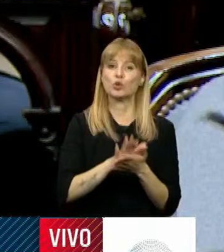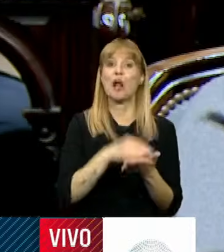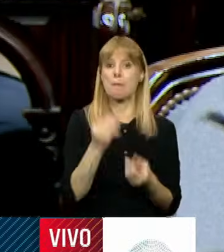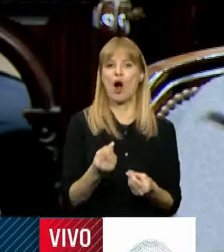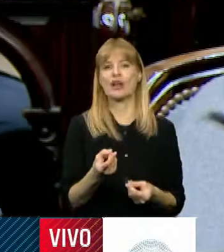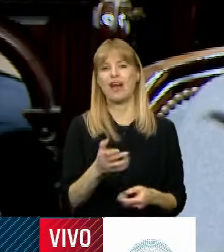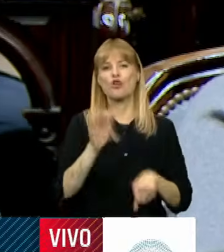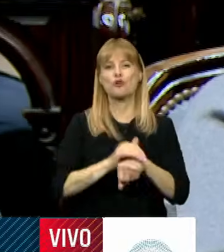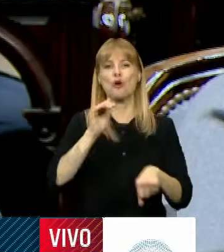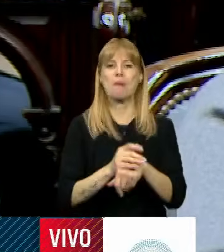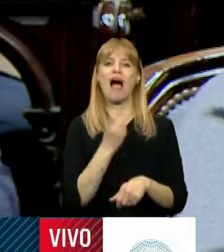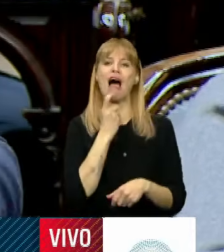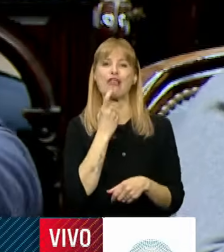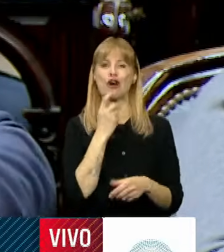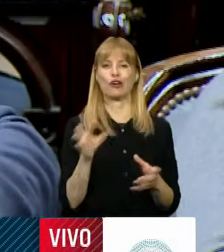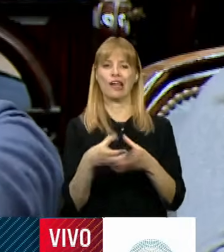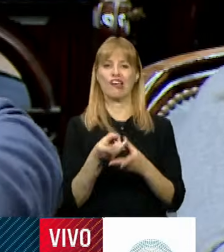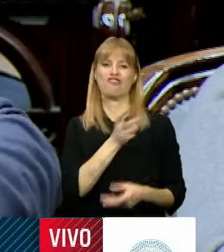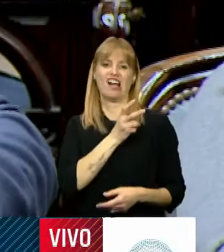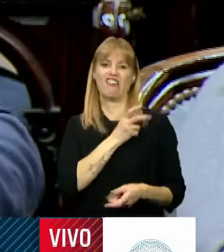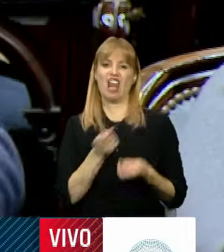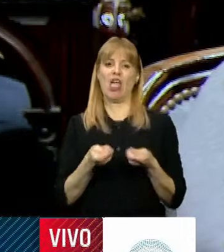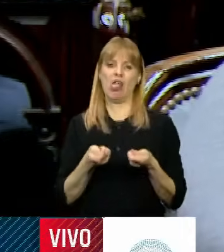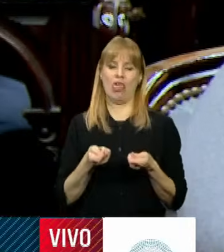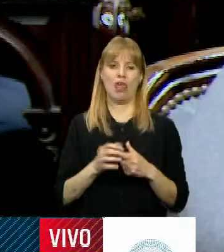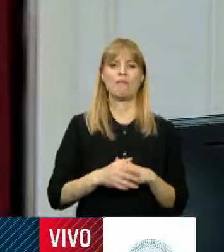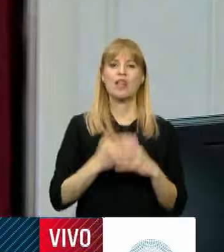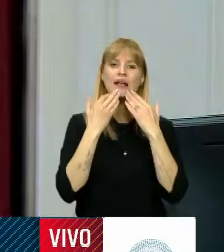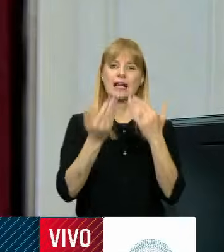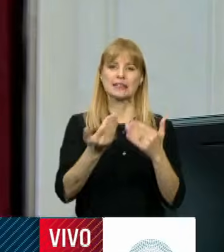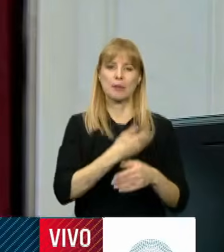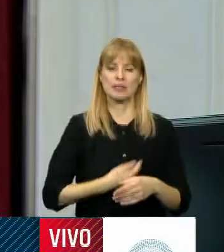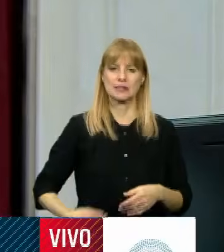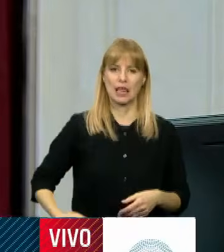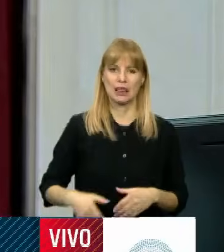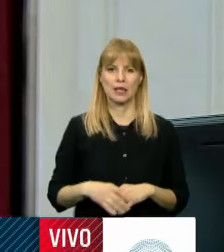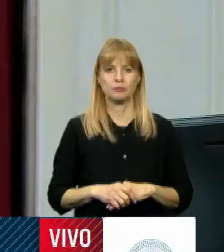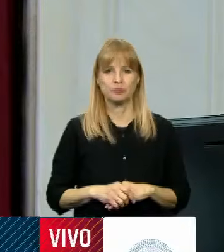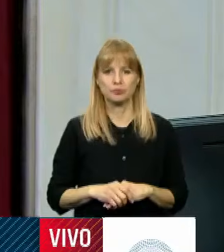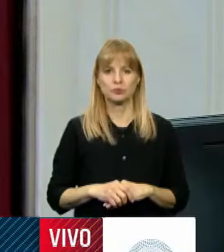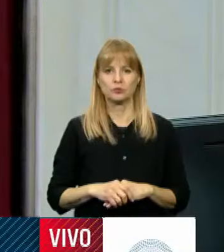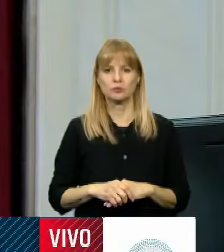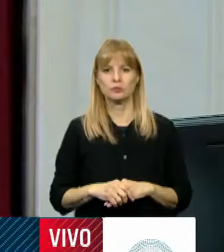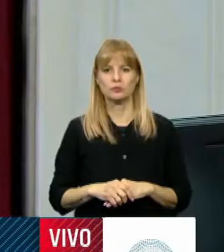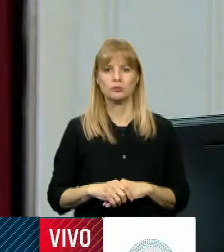Adorni sentado en la jefatura de gabinete. Gracias, presidente. Diputada Frade, tiene la palabra.